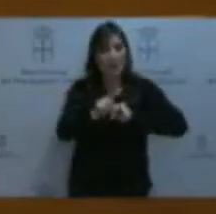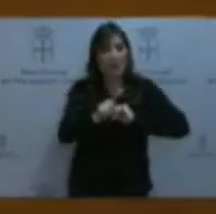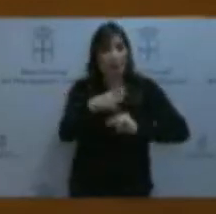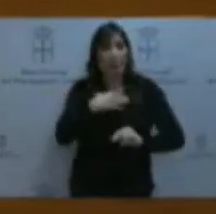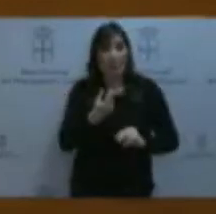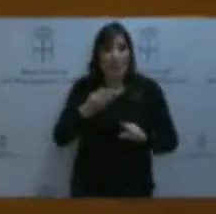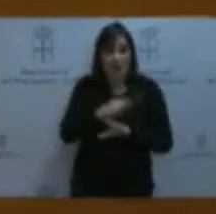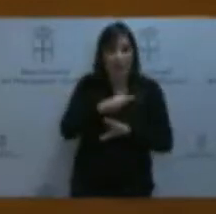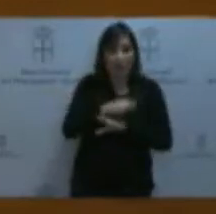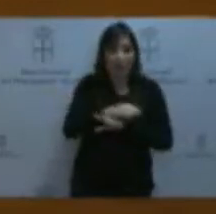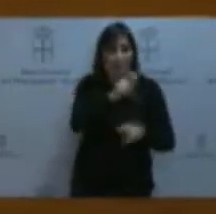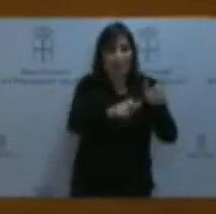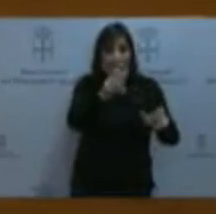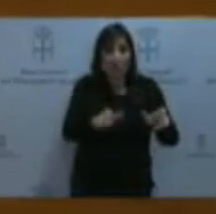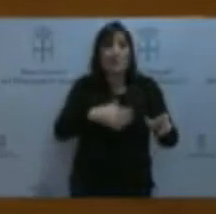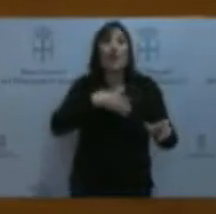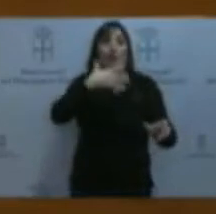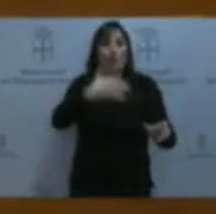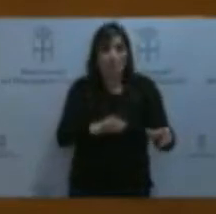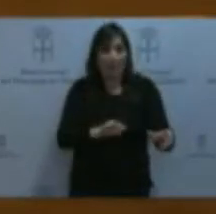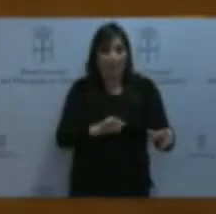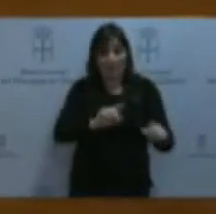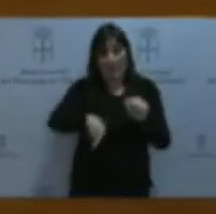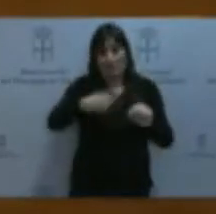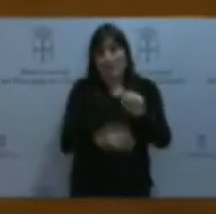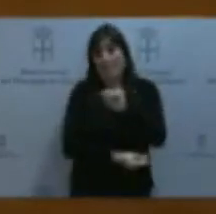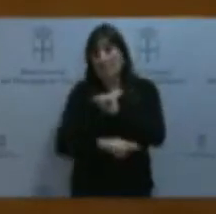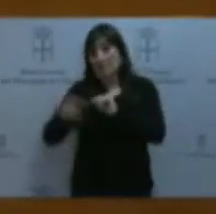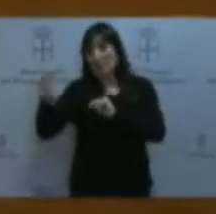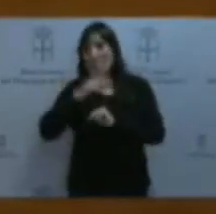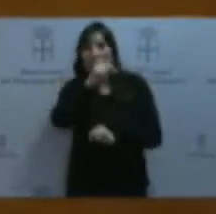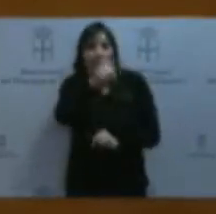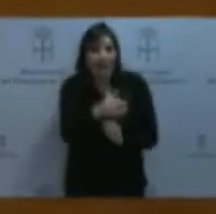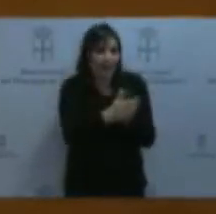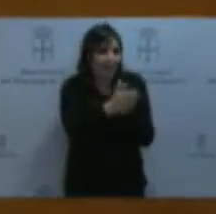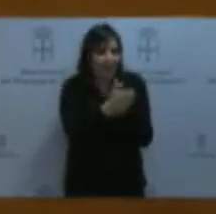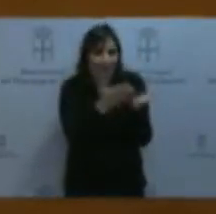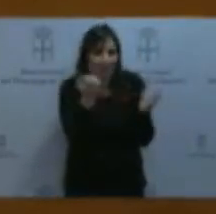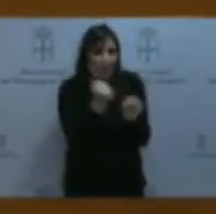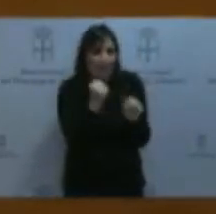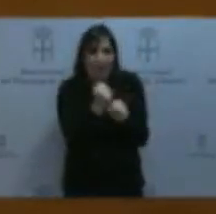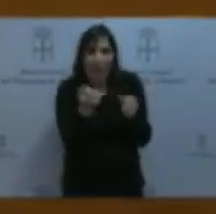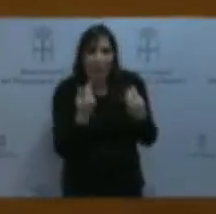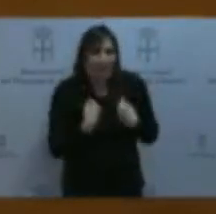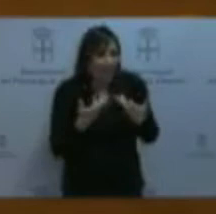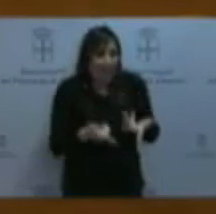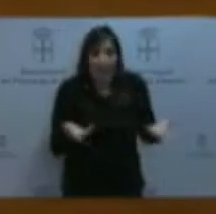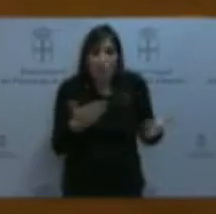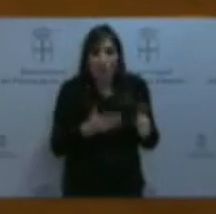que emigrar después por no encontrar incentivos vitales suficientes en Asturias. Un plan de natalidad